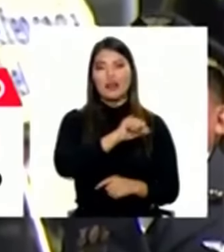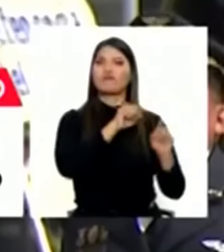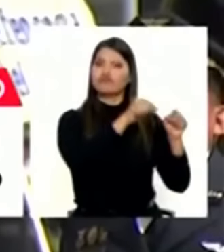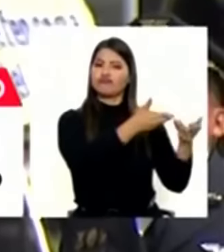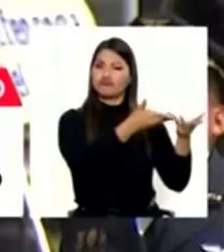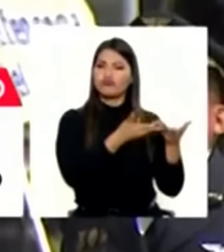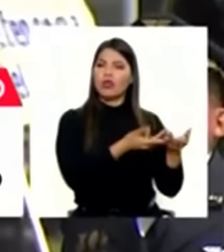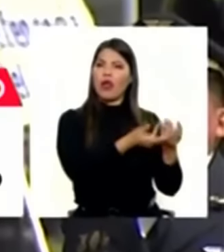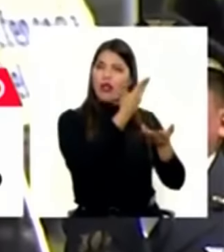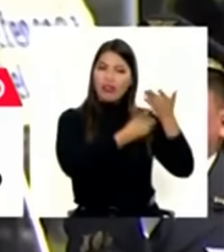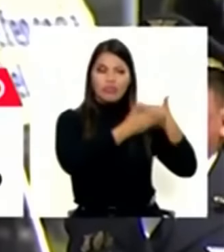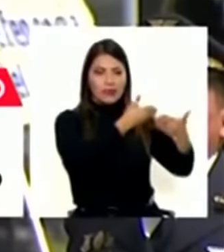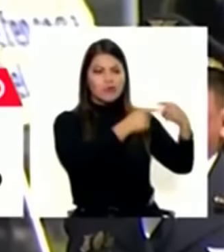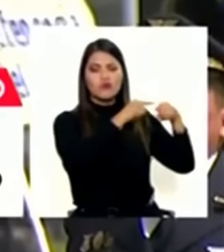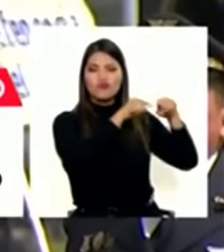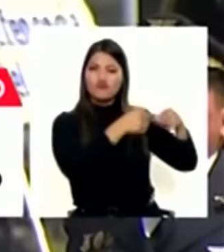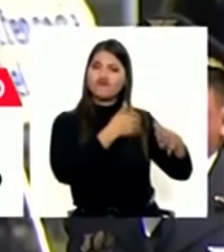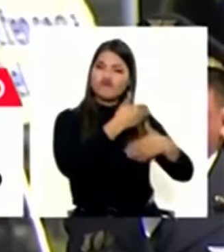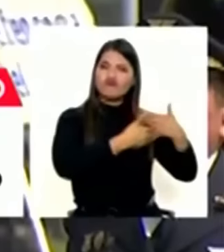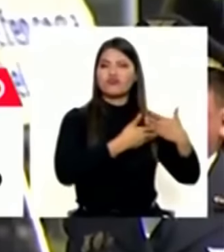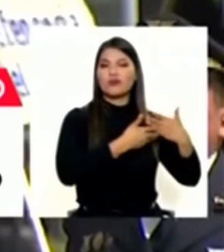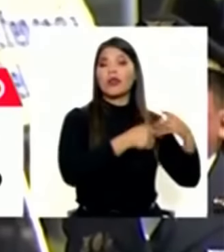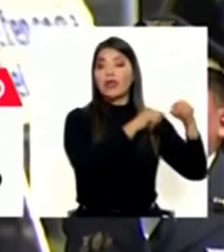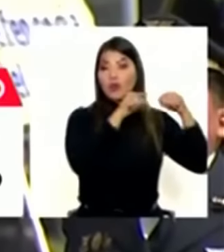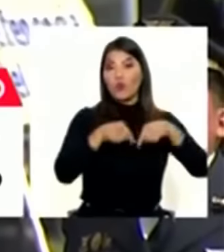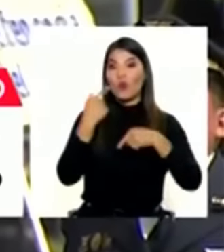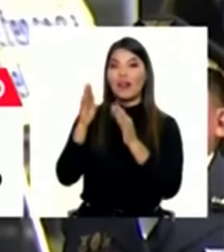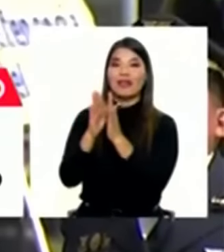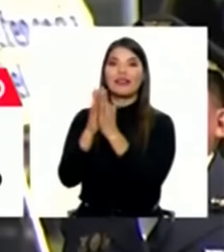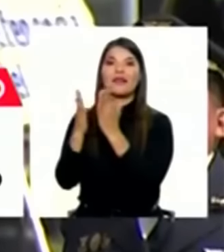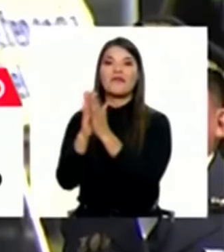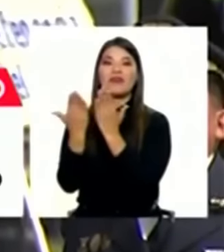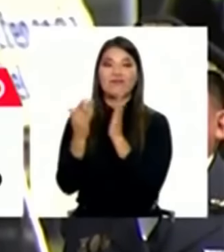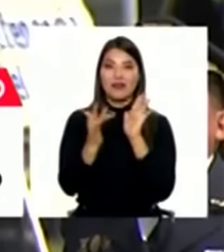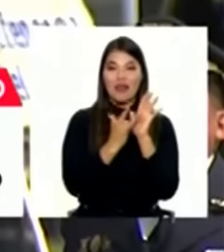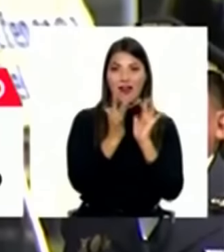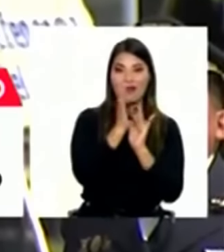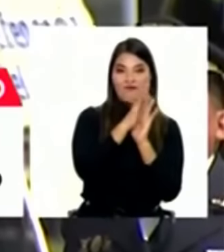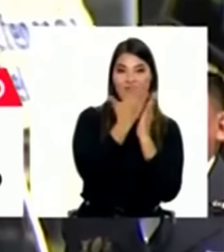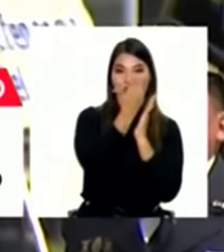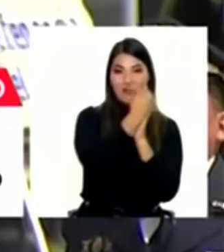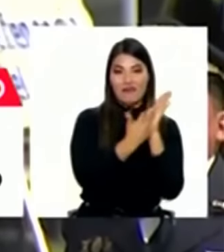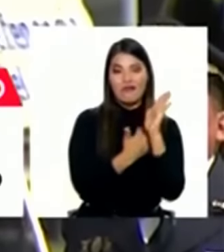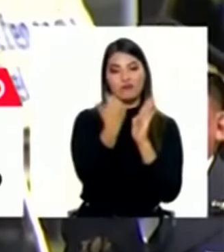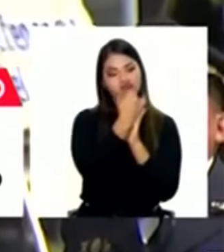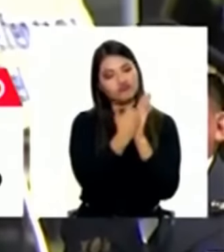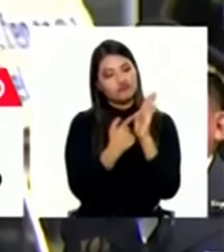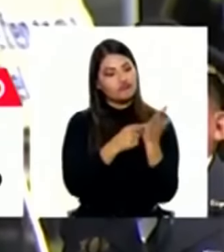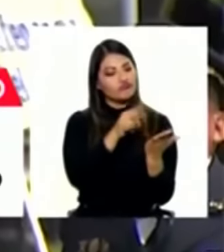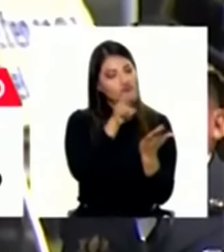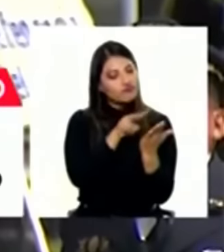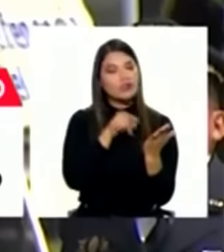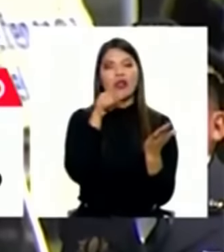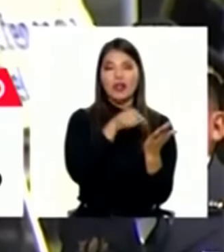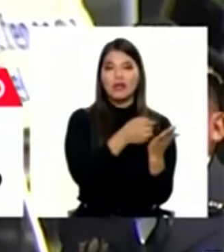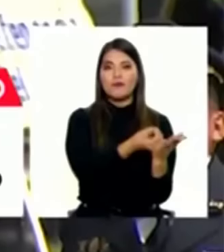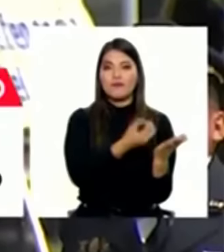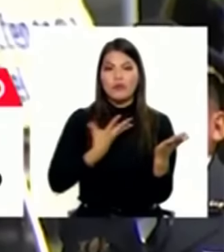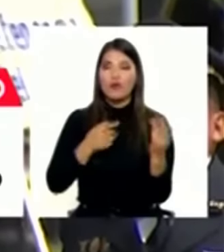Jesús, en el pasaje leído, nos explica lo que significa